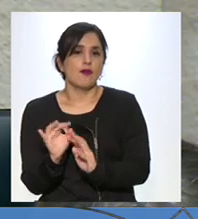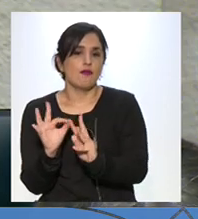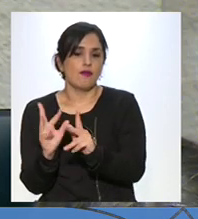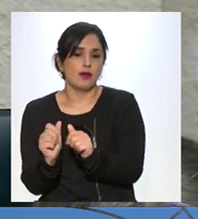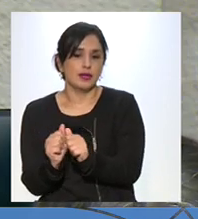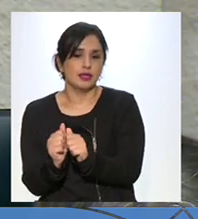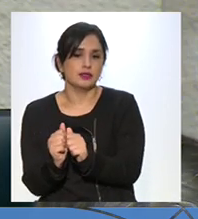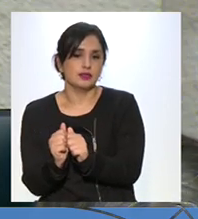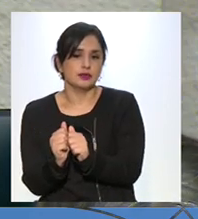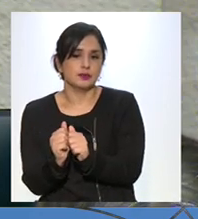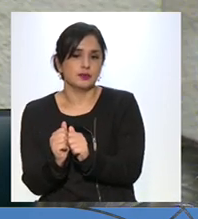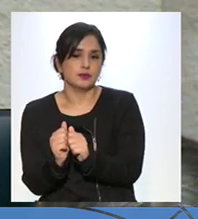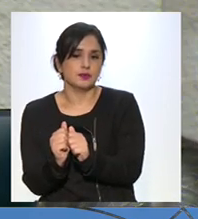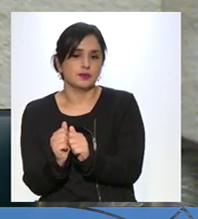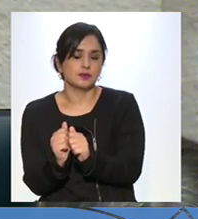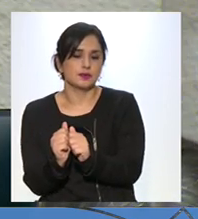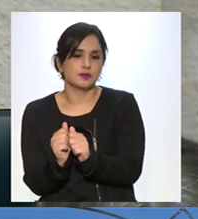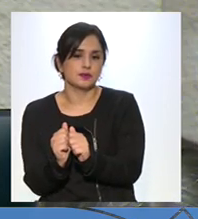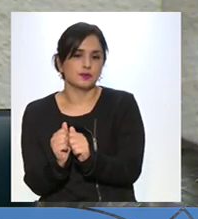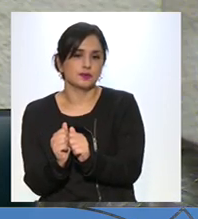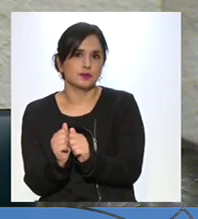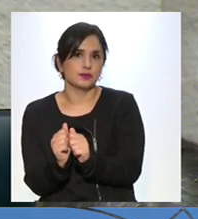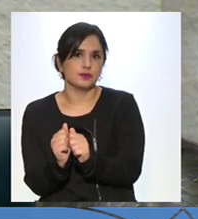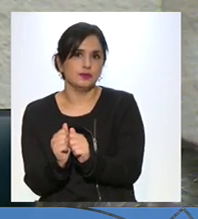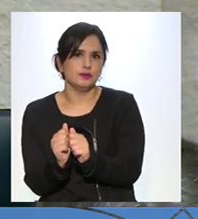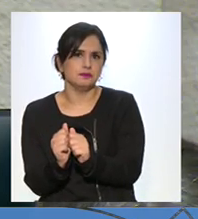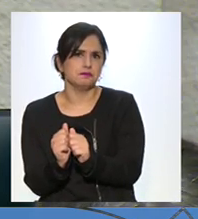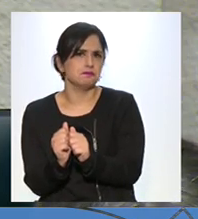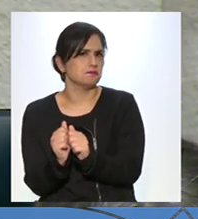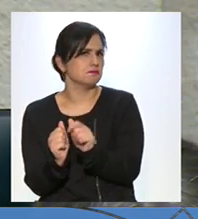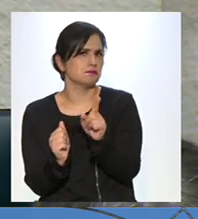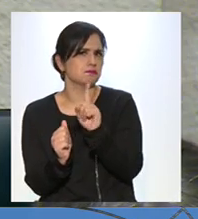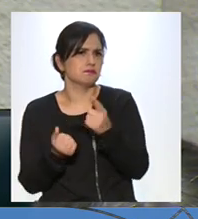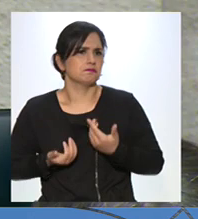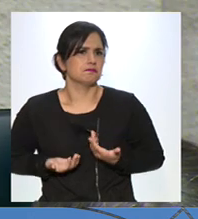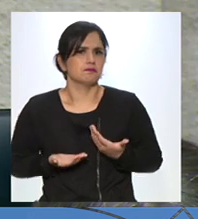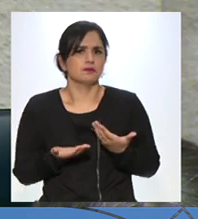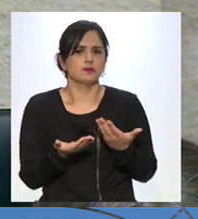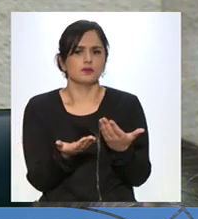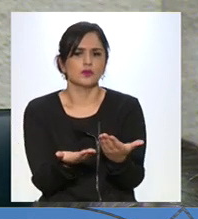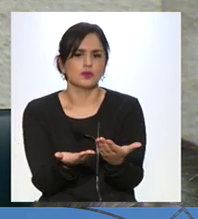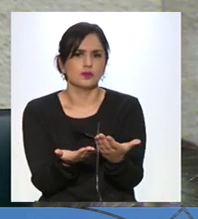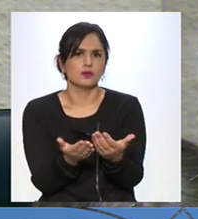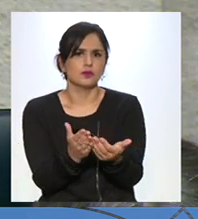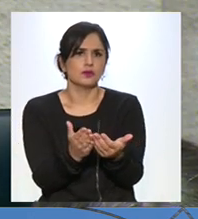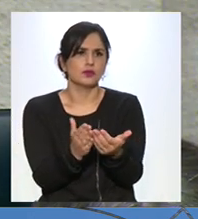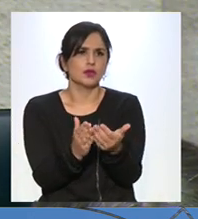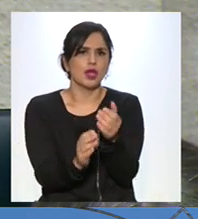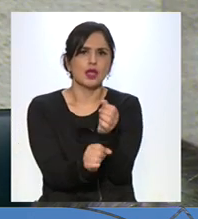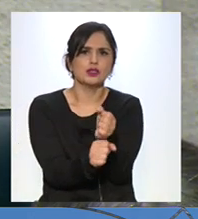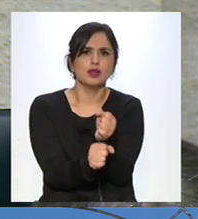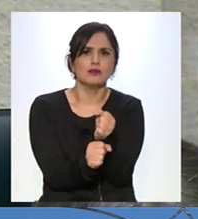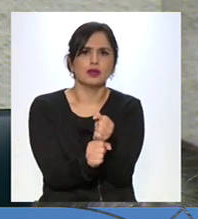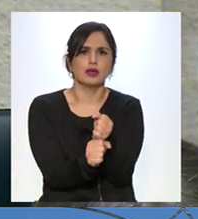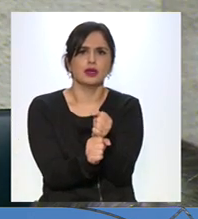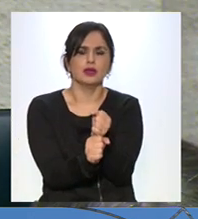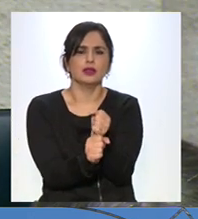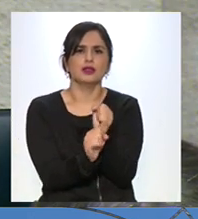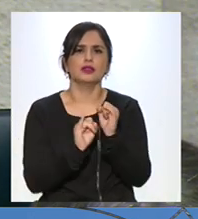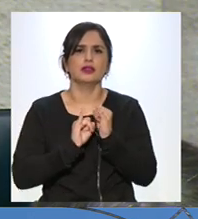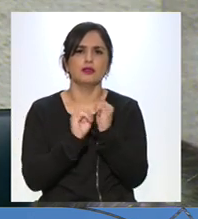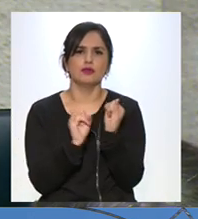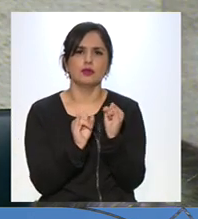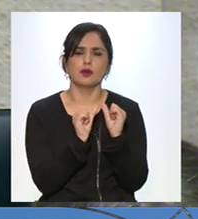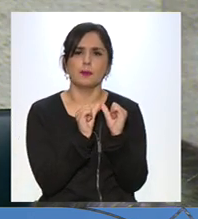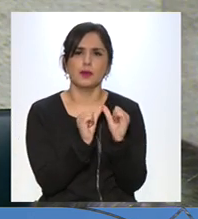familias están menos dispuestas a salir a trabajar en un efecto más permanente.